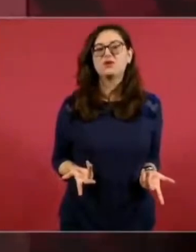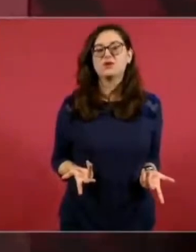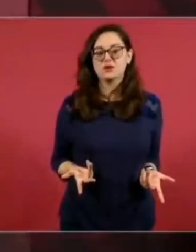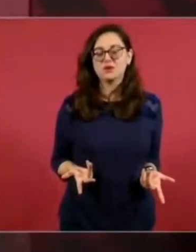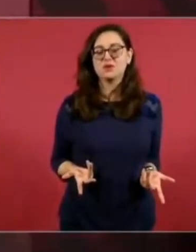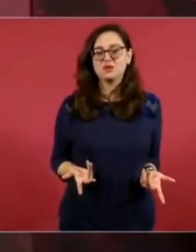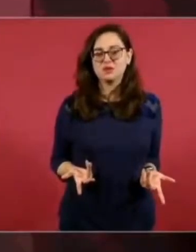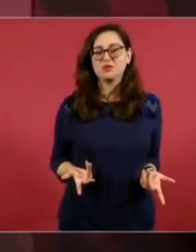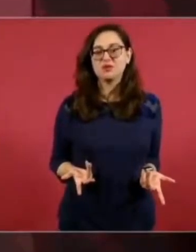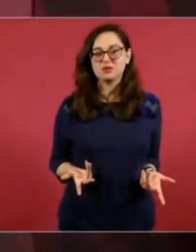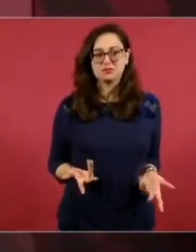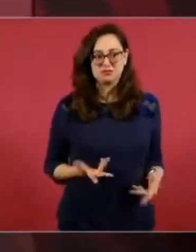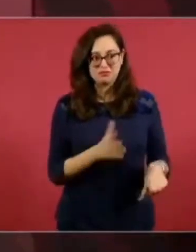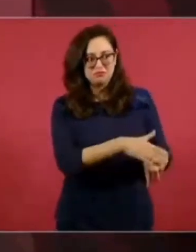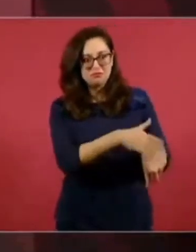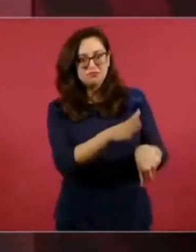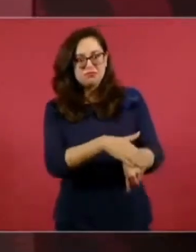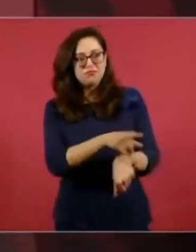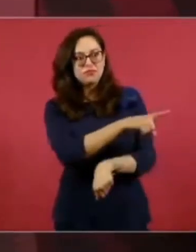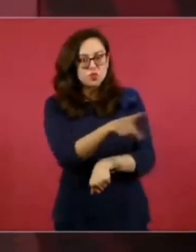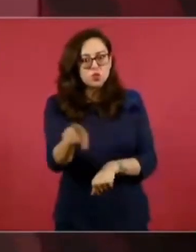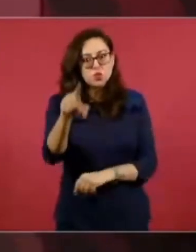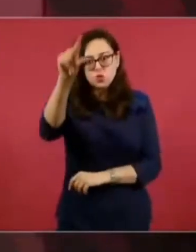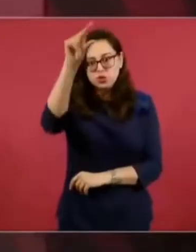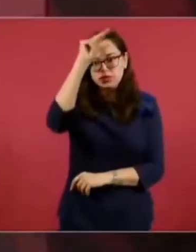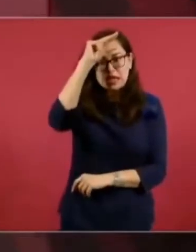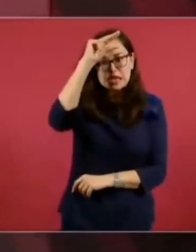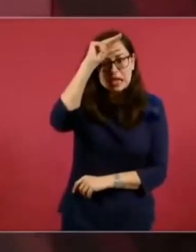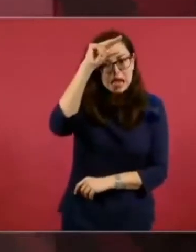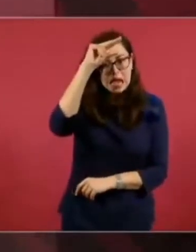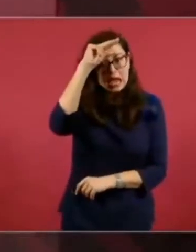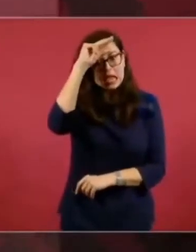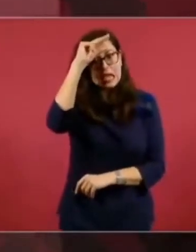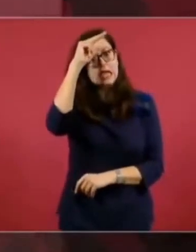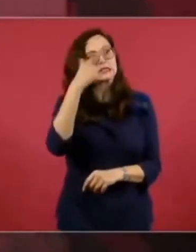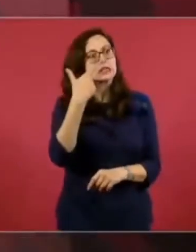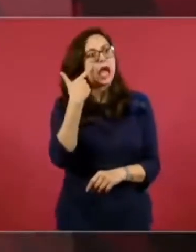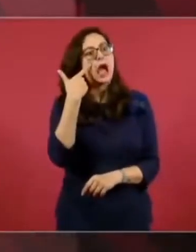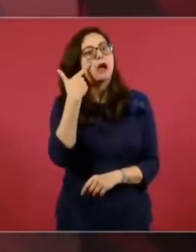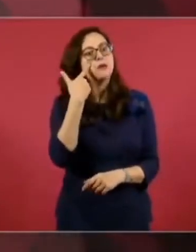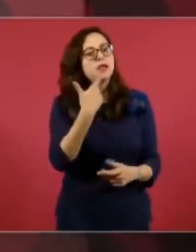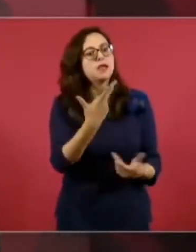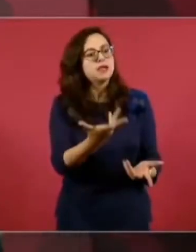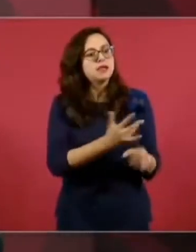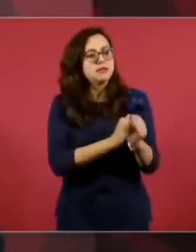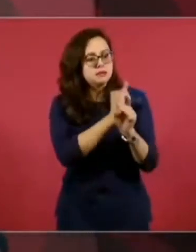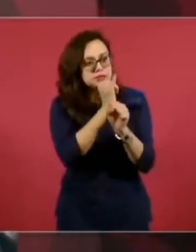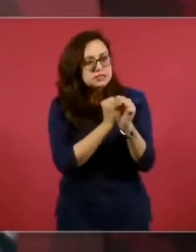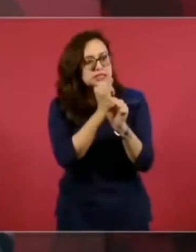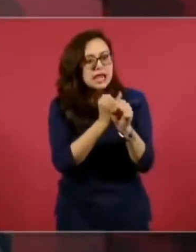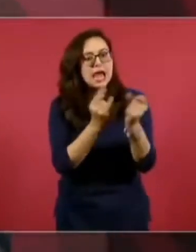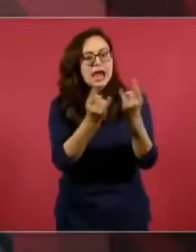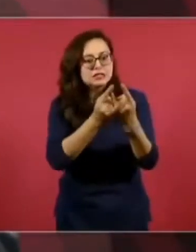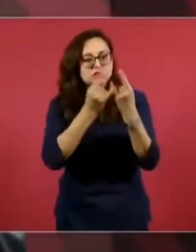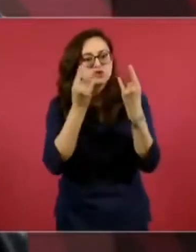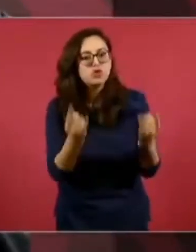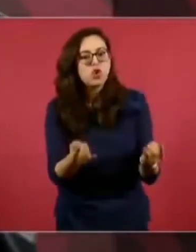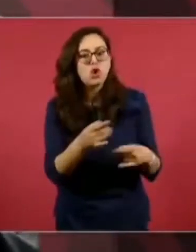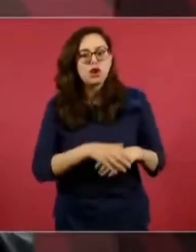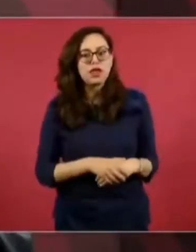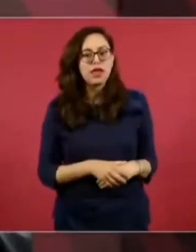llamo a los intelectuales orgánicos a que hagan un trabajo sobre esto o